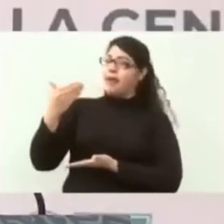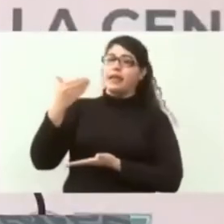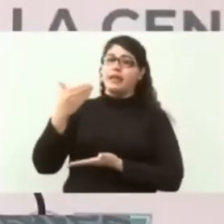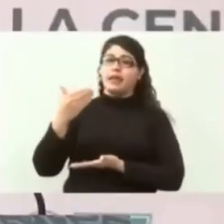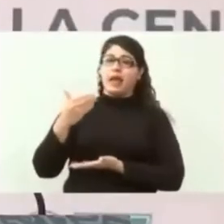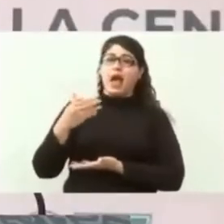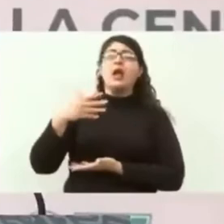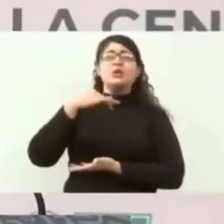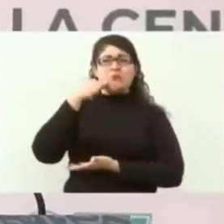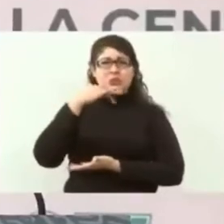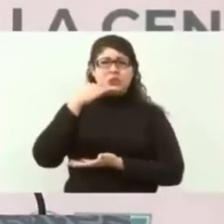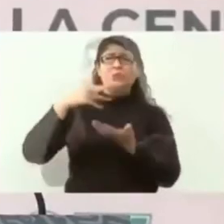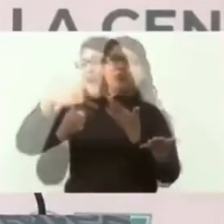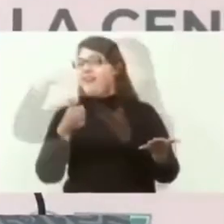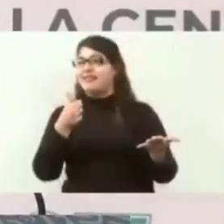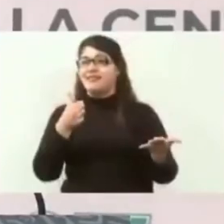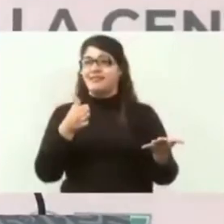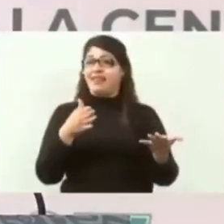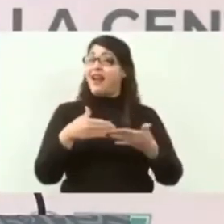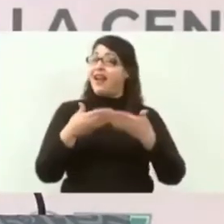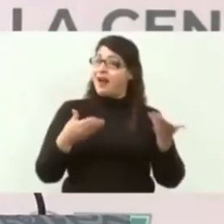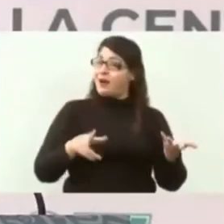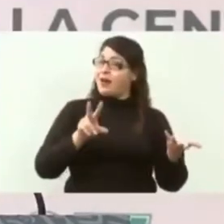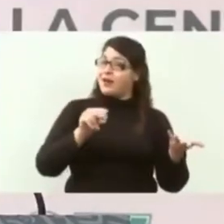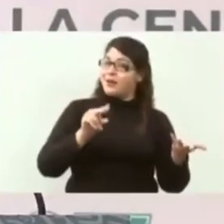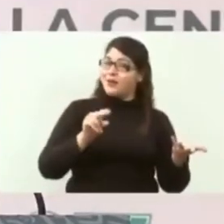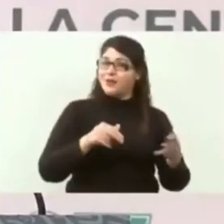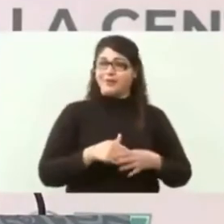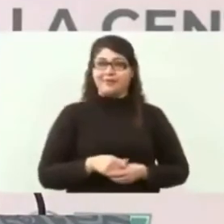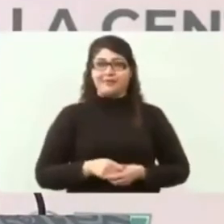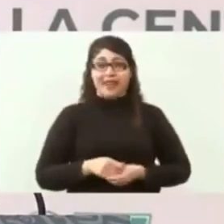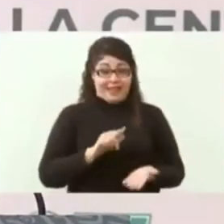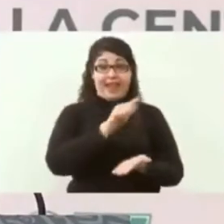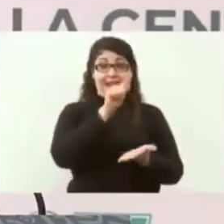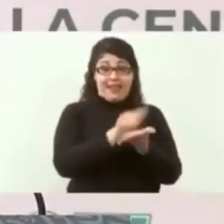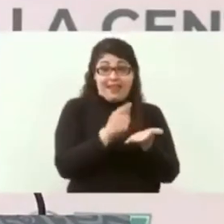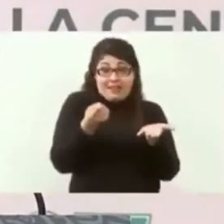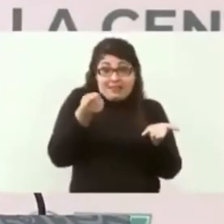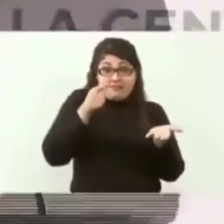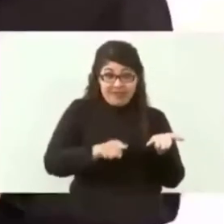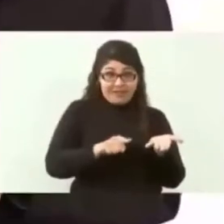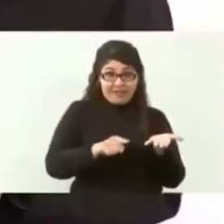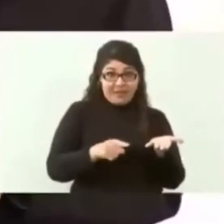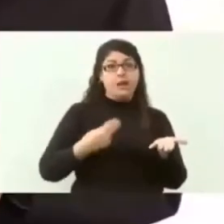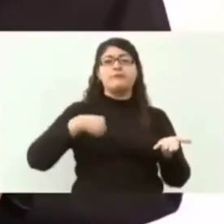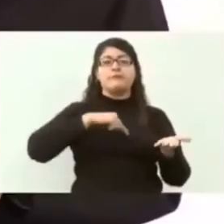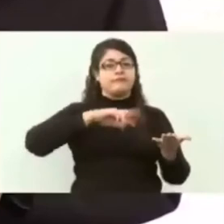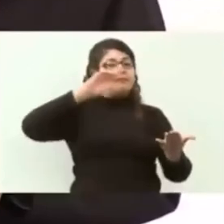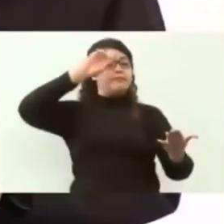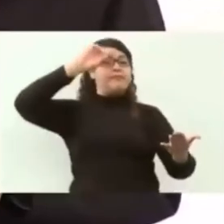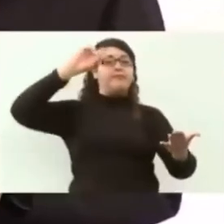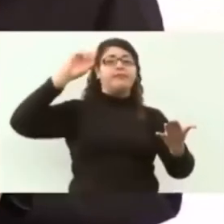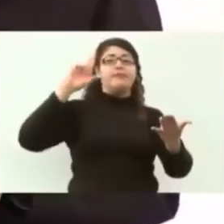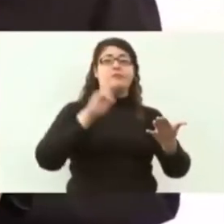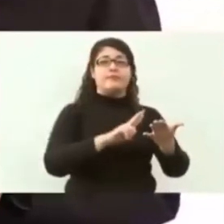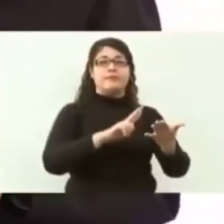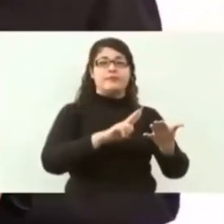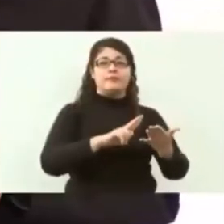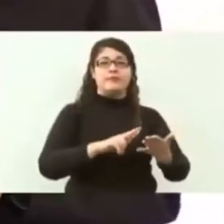pero están subsidiadas. Vamos a procurar que no estén subutilizadas